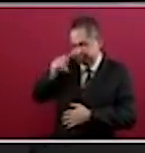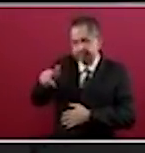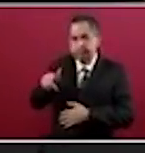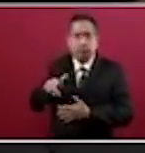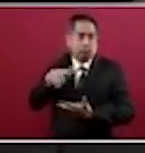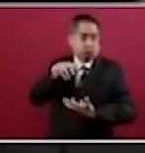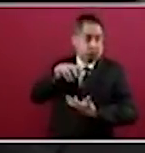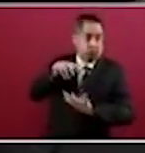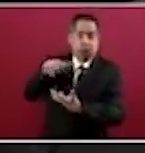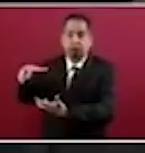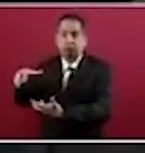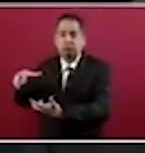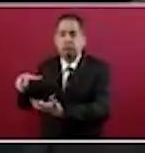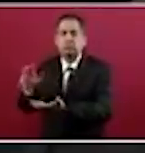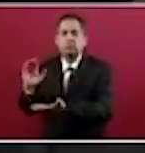daba ayuda,